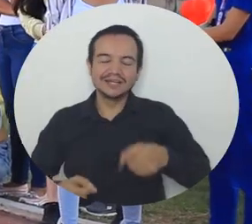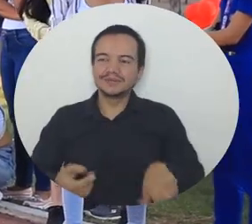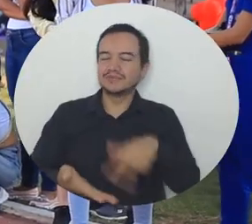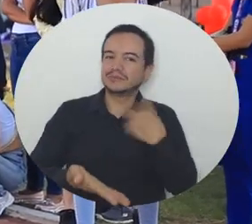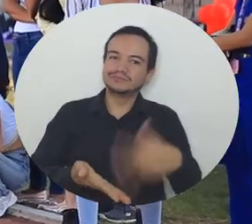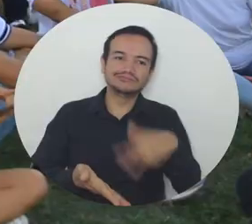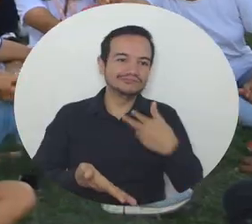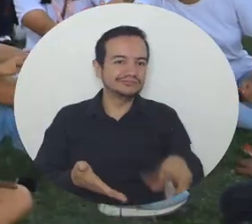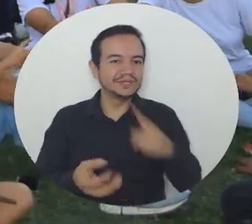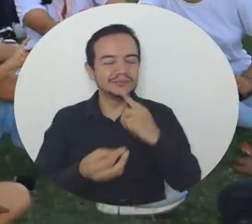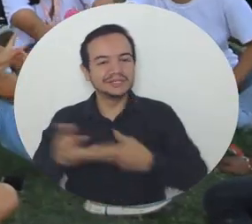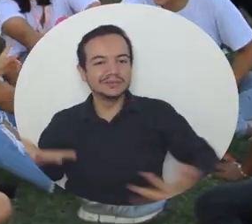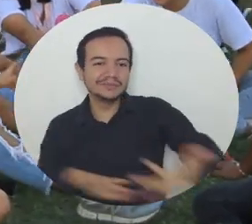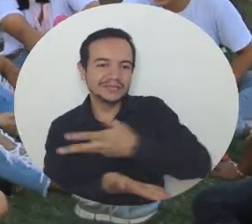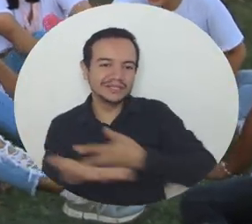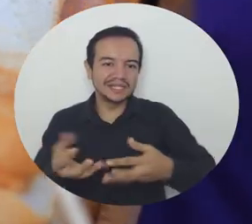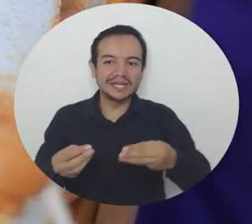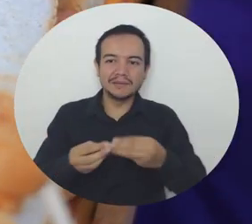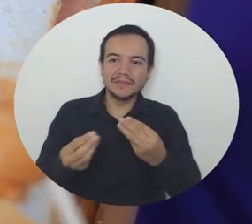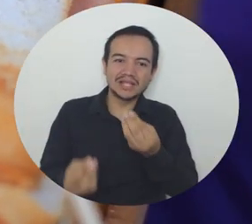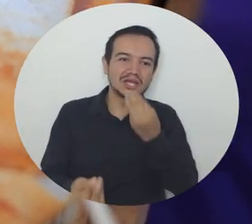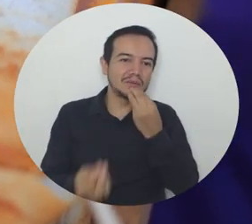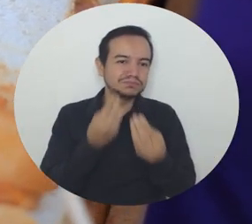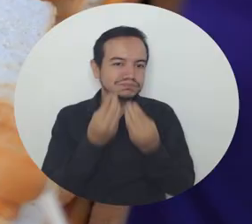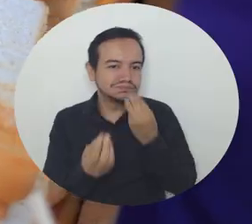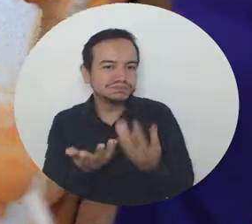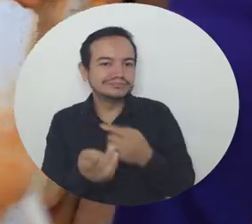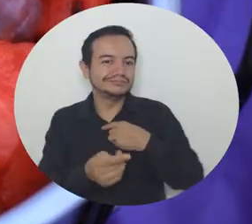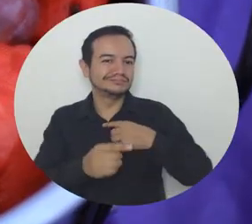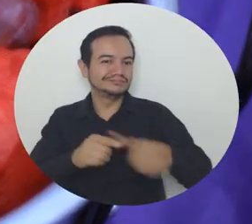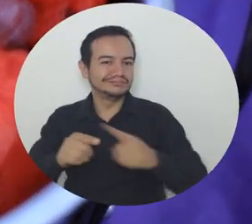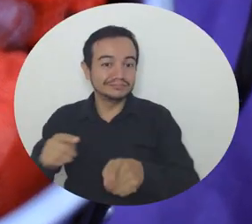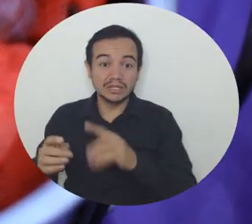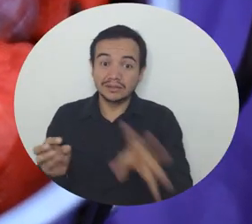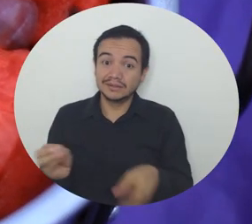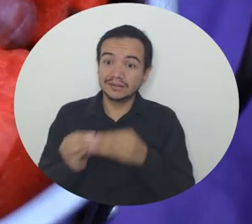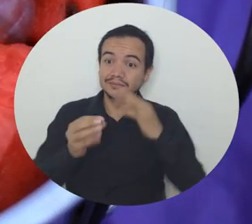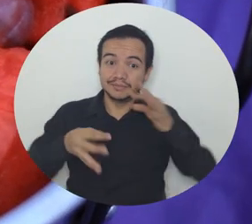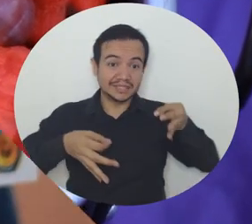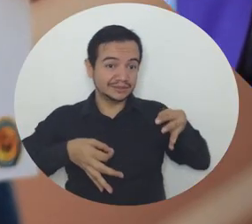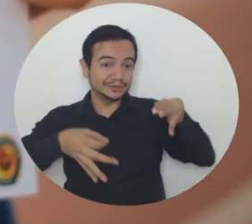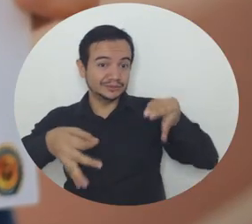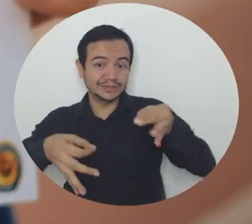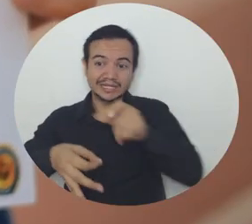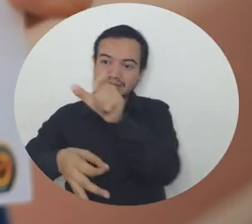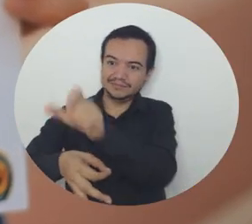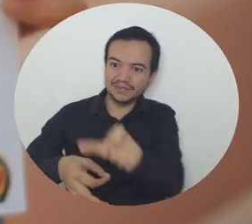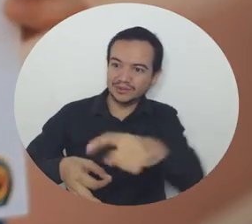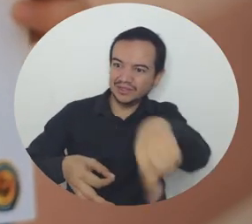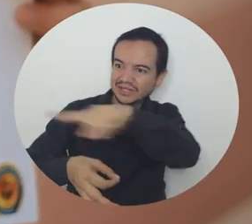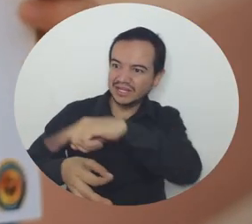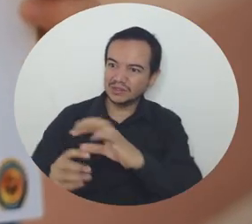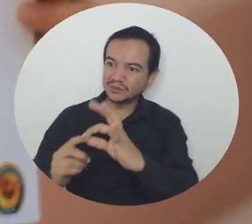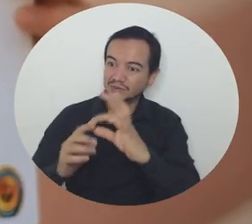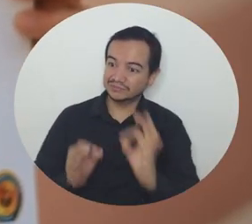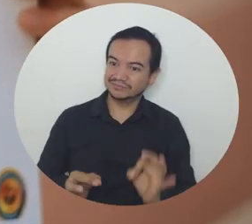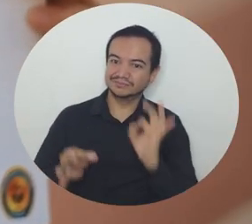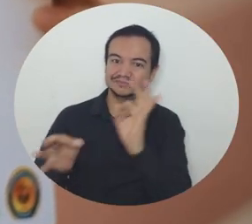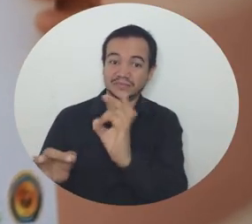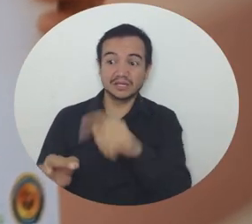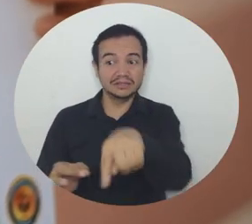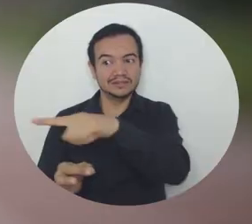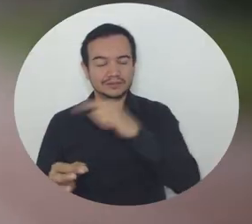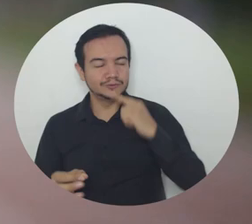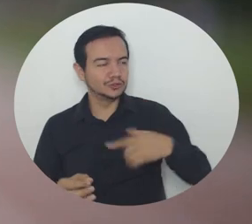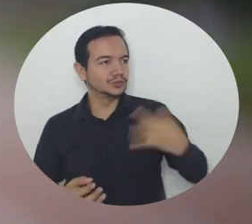y un compartir con variedad gastronómica. Un espacio en el que también se entregaron diferentes reconocimientos a estudiantes, quienes valoraron la